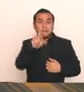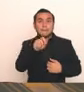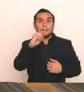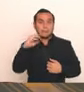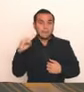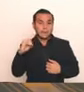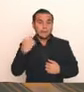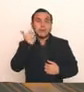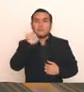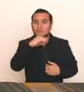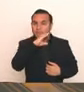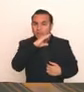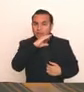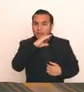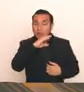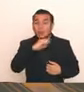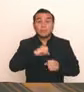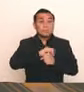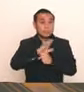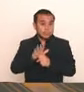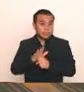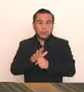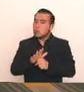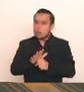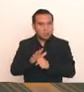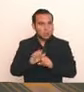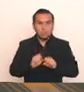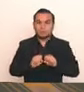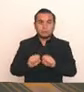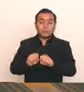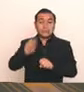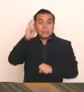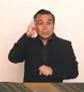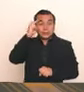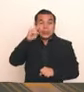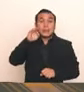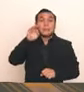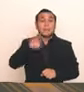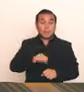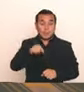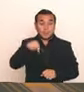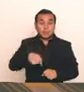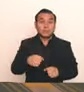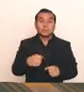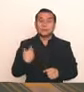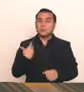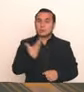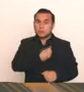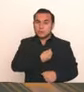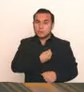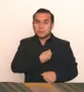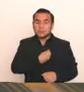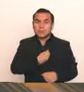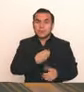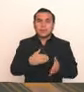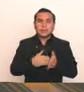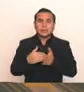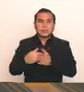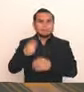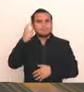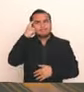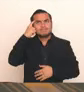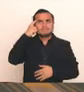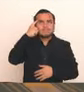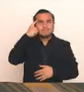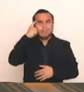muertes mil casos de contagio menos de lo que nosotros tenemos ahora empezamos a comprender ellos